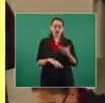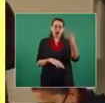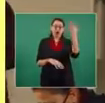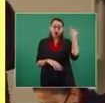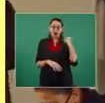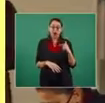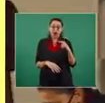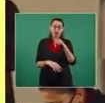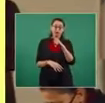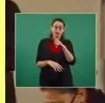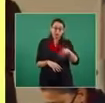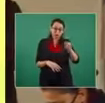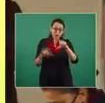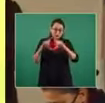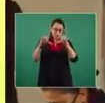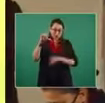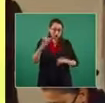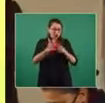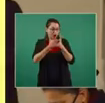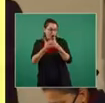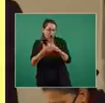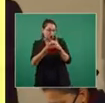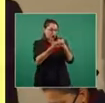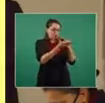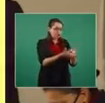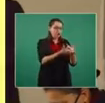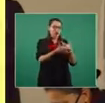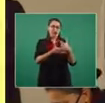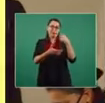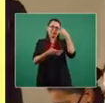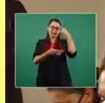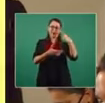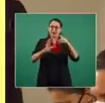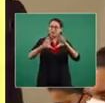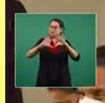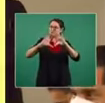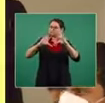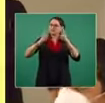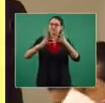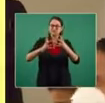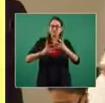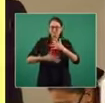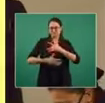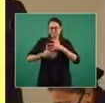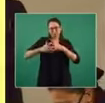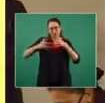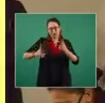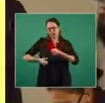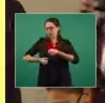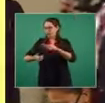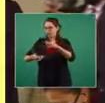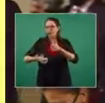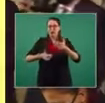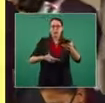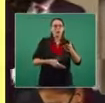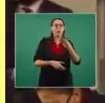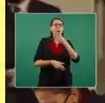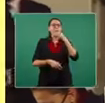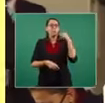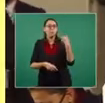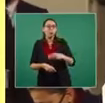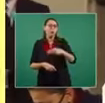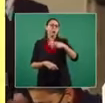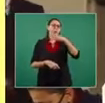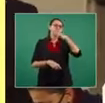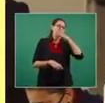la patata y el tequila y el mezcal y los mariachis y el mole y el maíz y el chocolate. Y